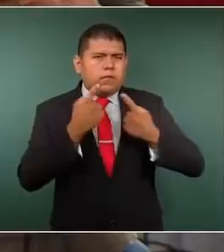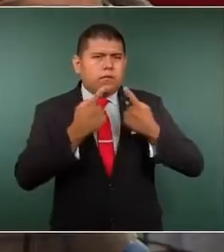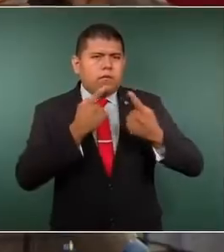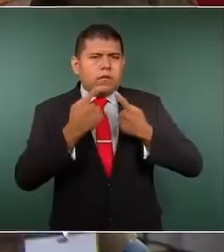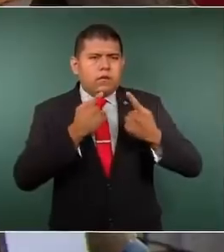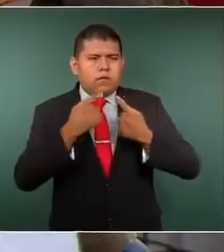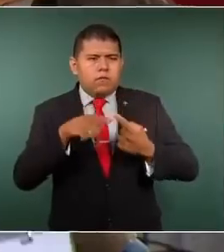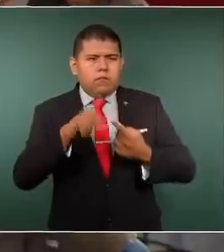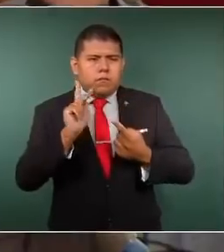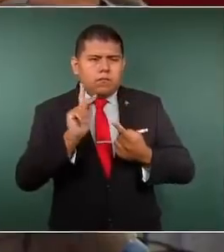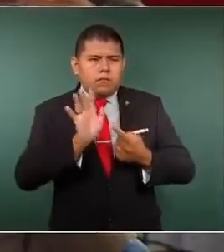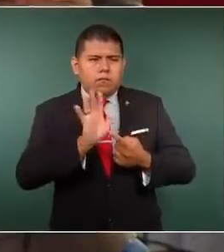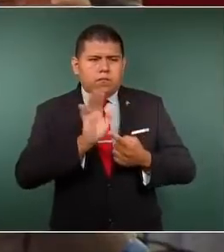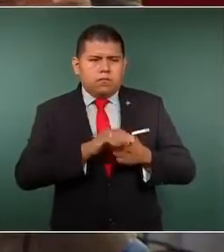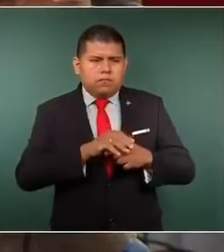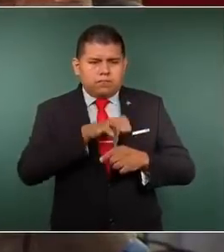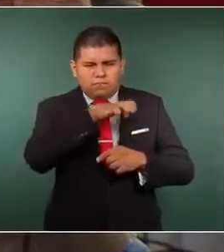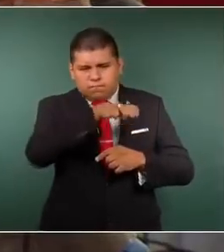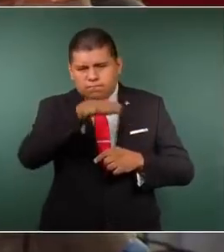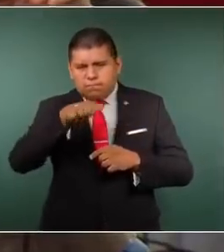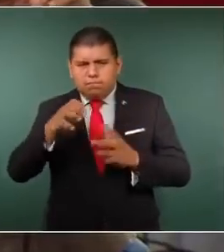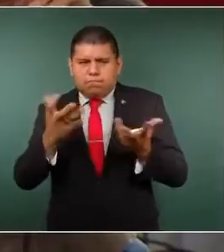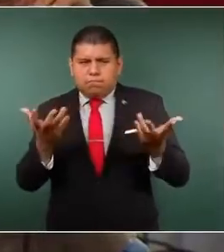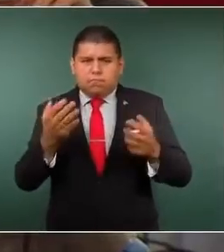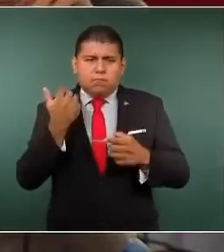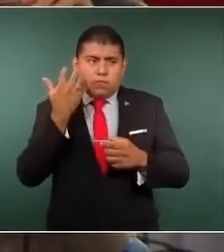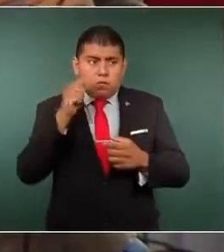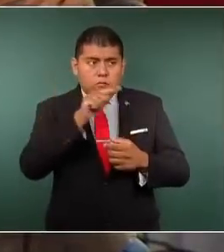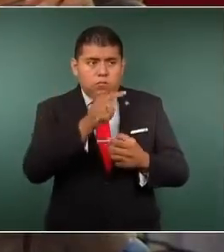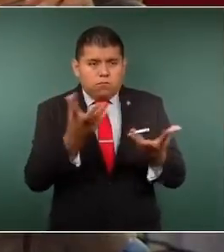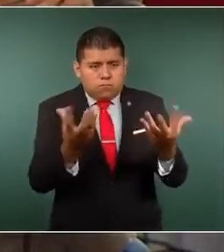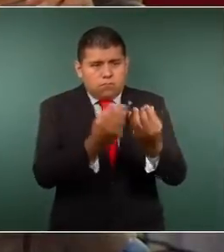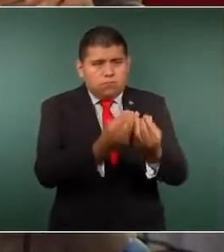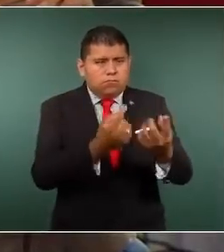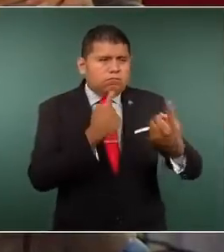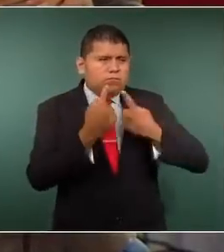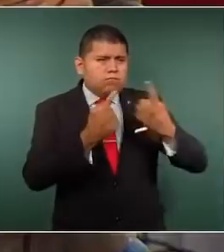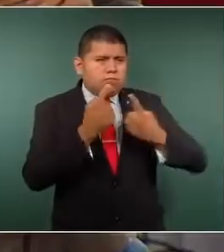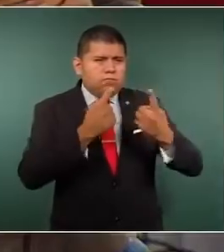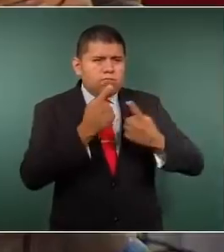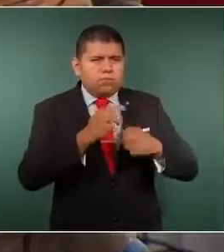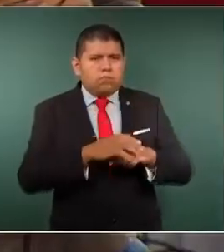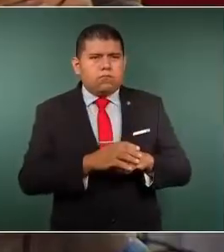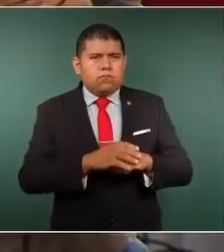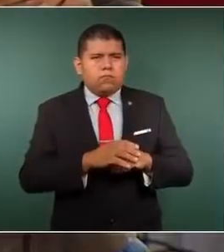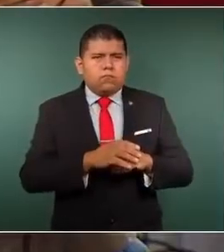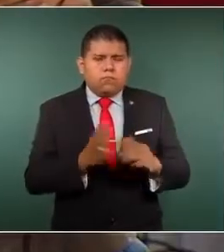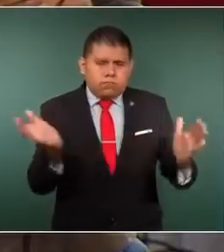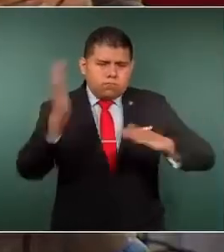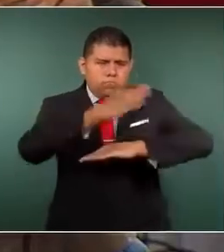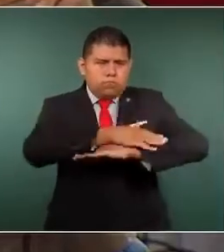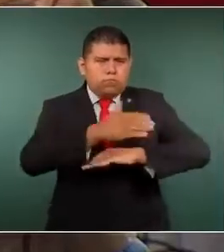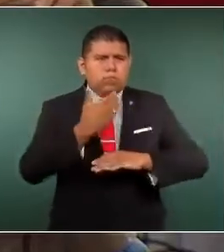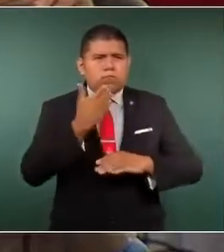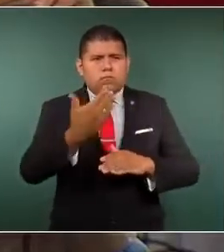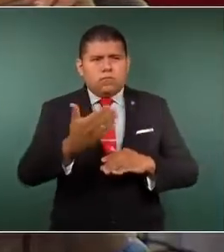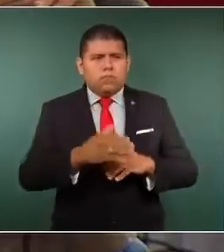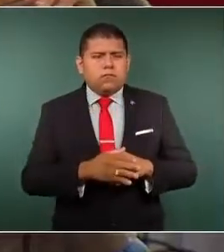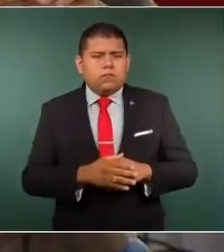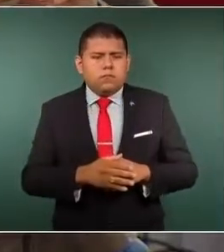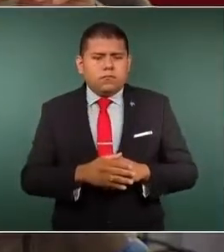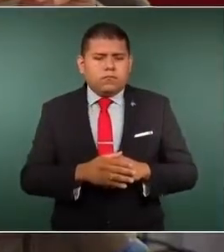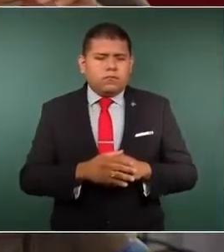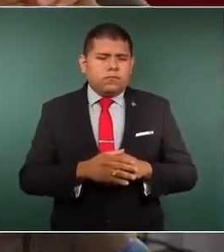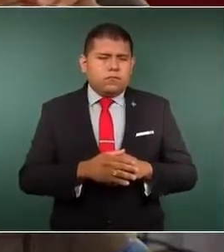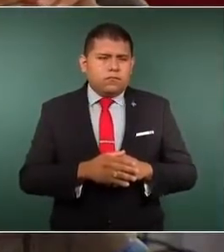que no está existiendo y que quieren platicar en persona con usted para resolver los problemas del país y enfocan buena parte de este